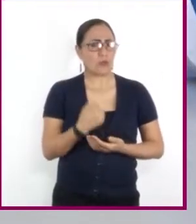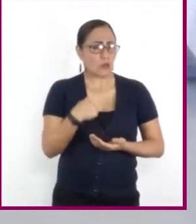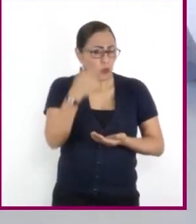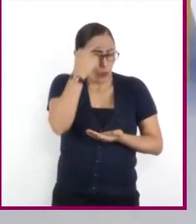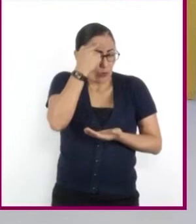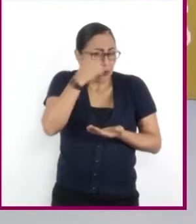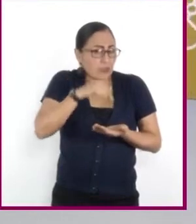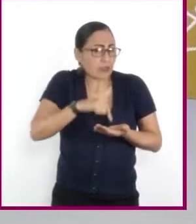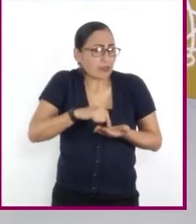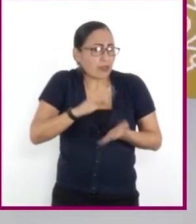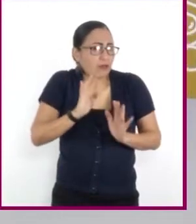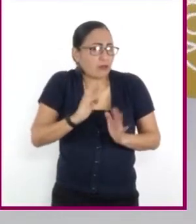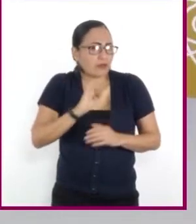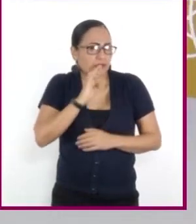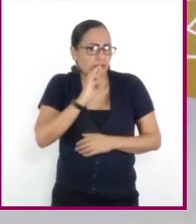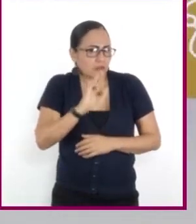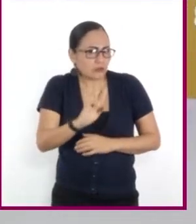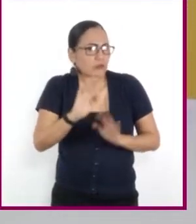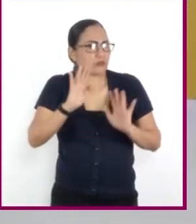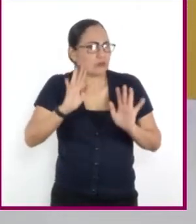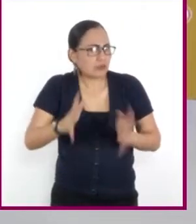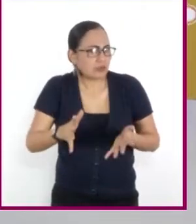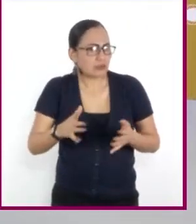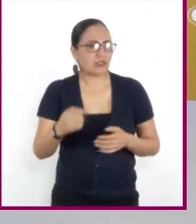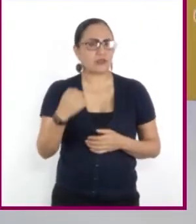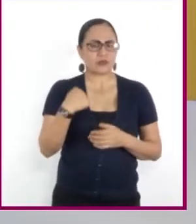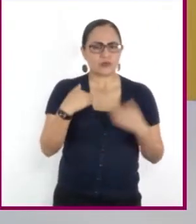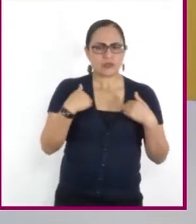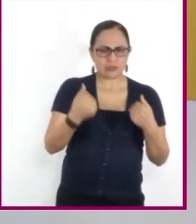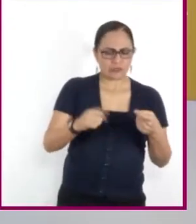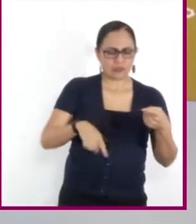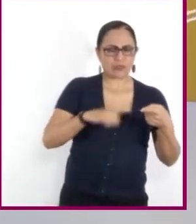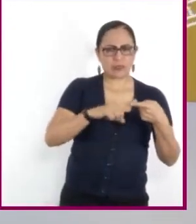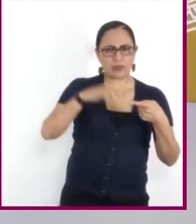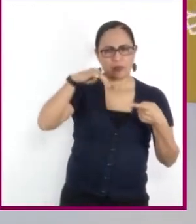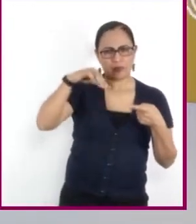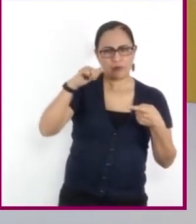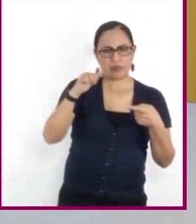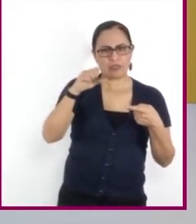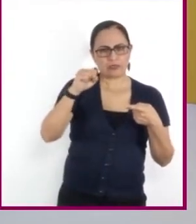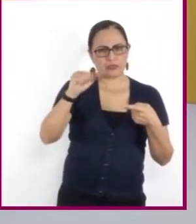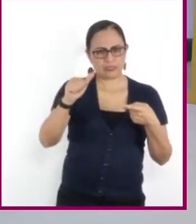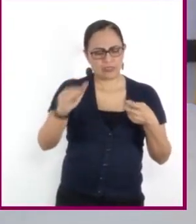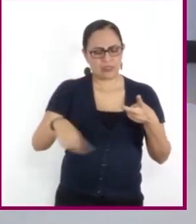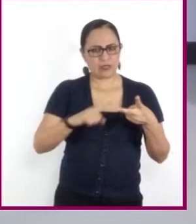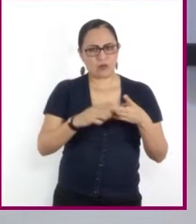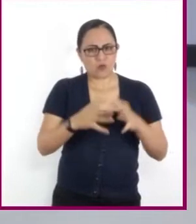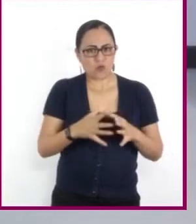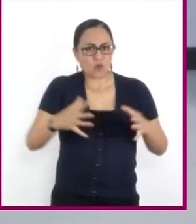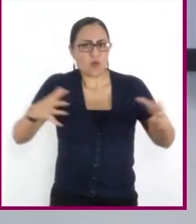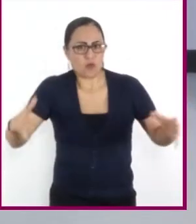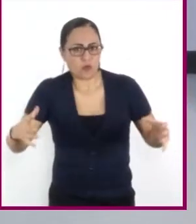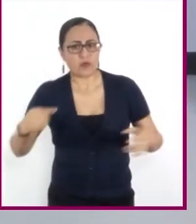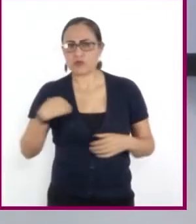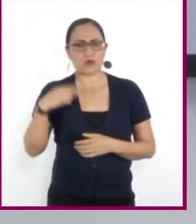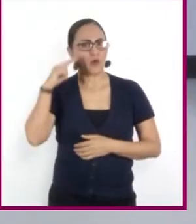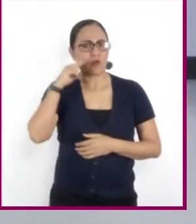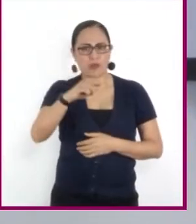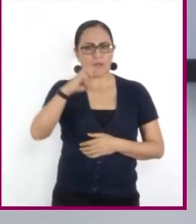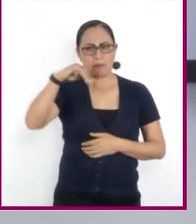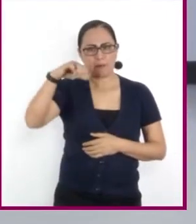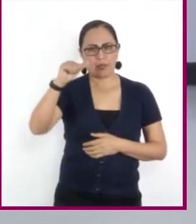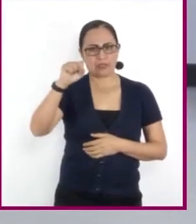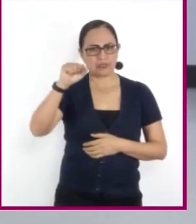la respuesta. Por lo que entendí, la materia debe tener masa y volumen. Como yo no veo la masa,